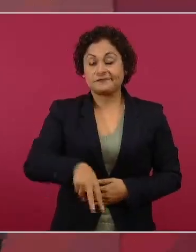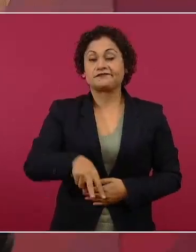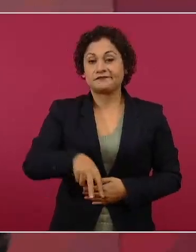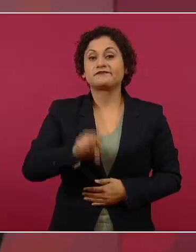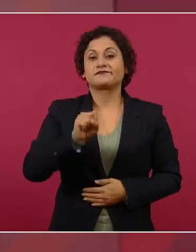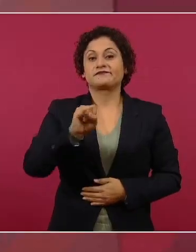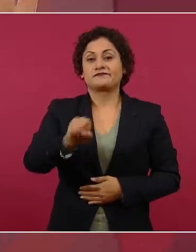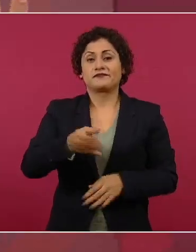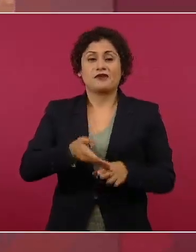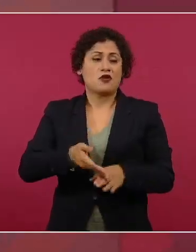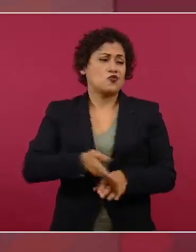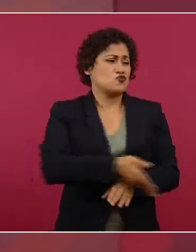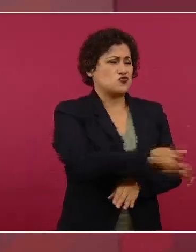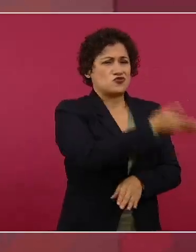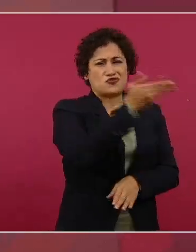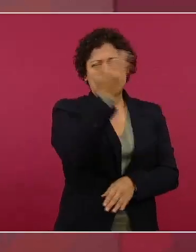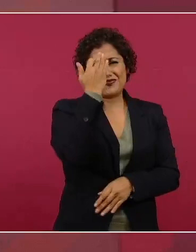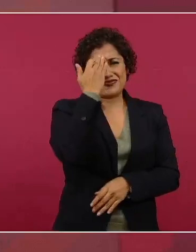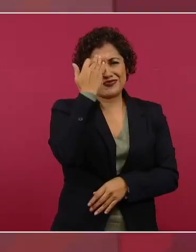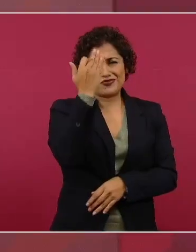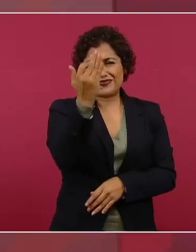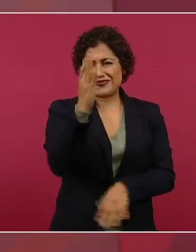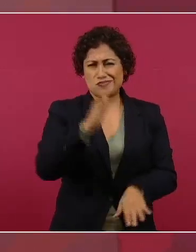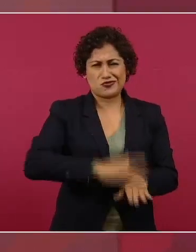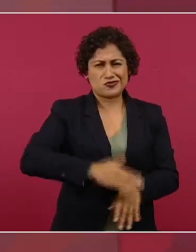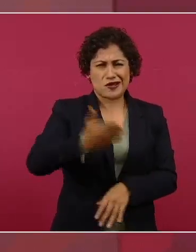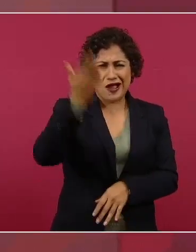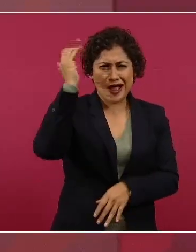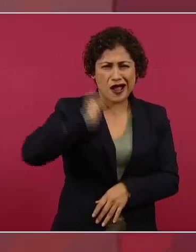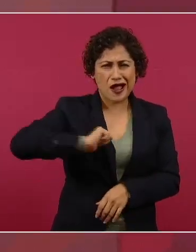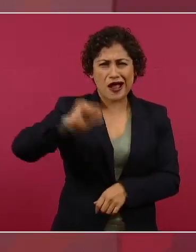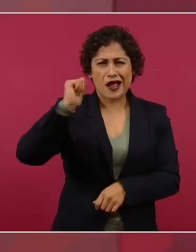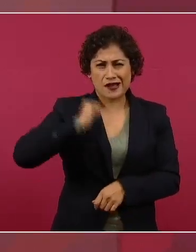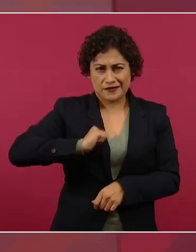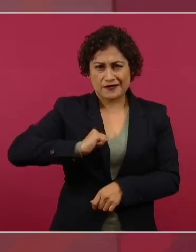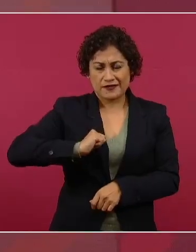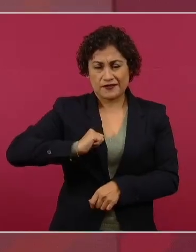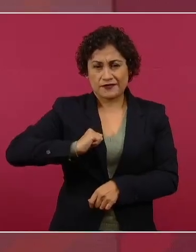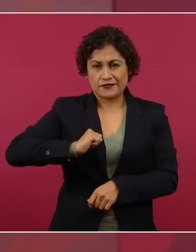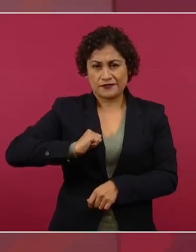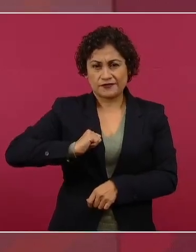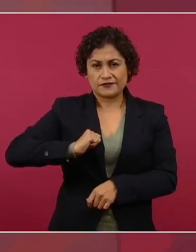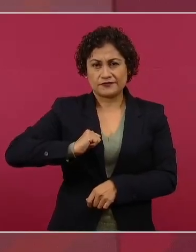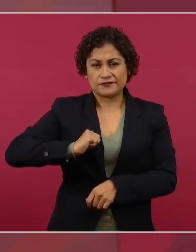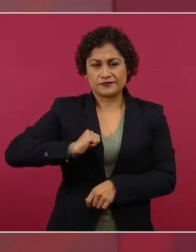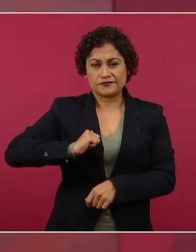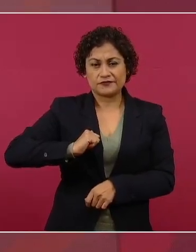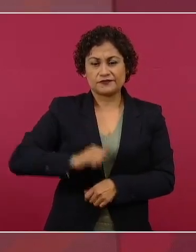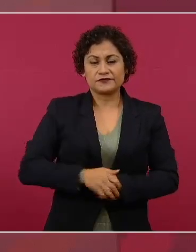mucho antes, desde luego, de Goebbels,